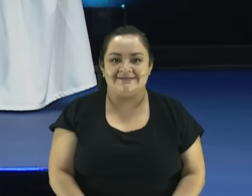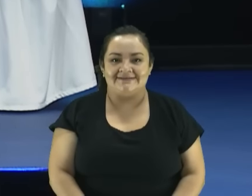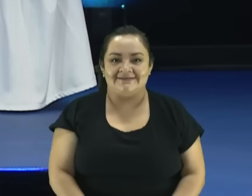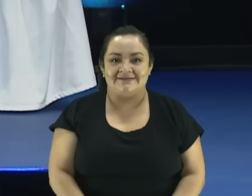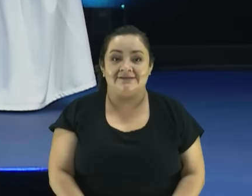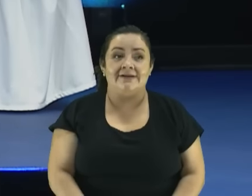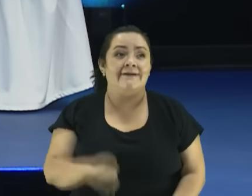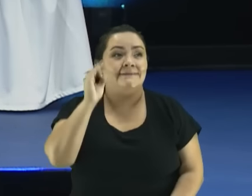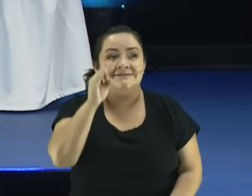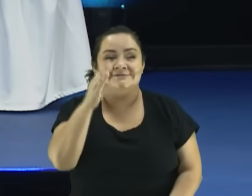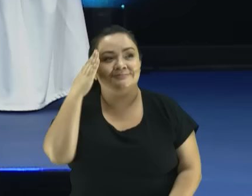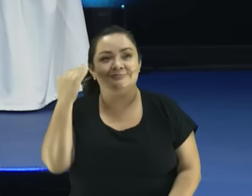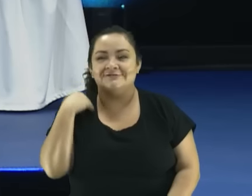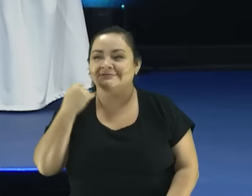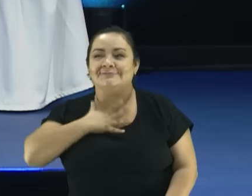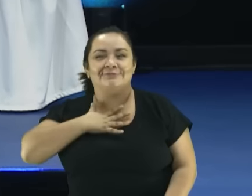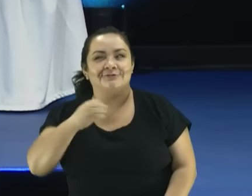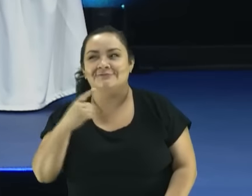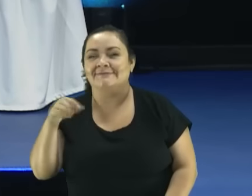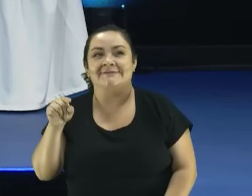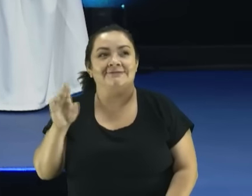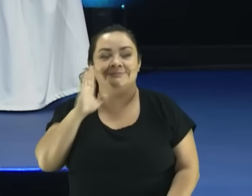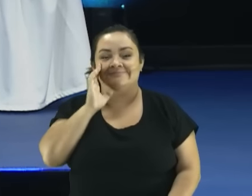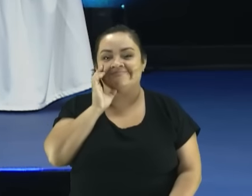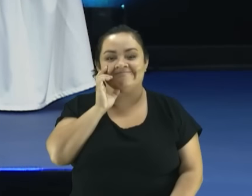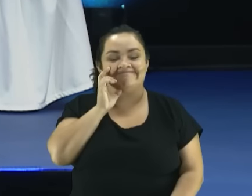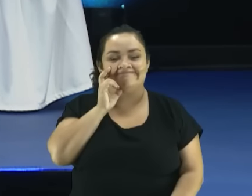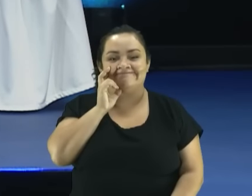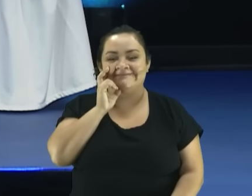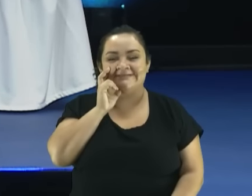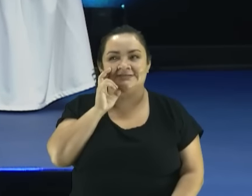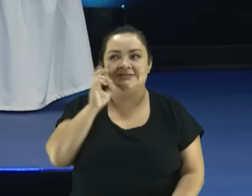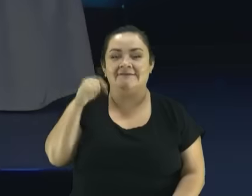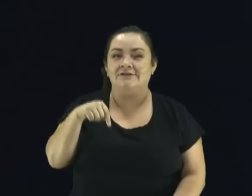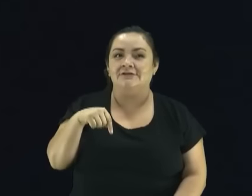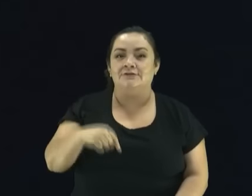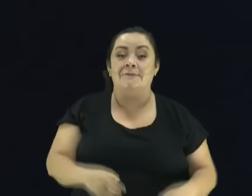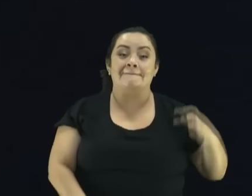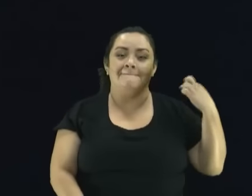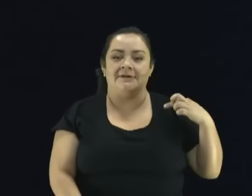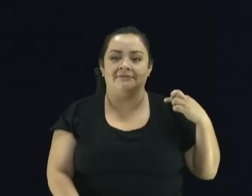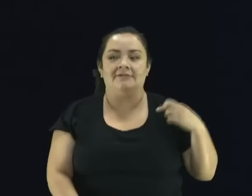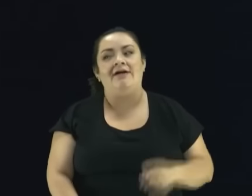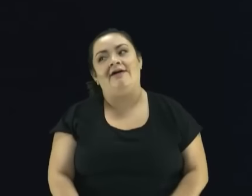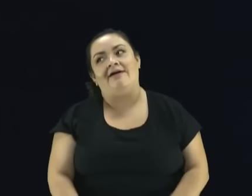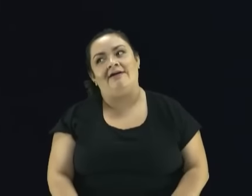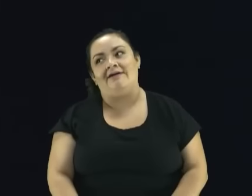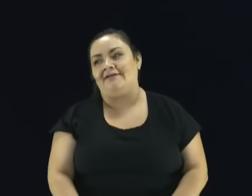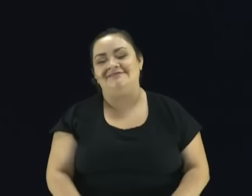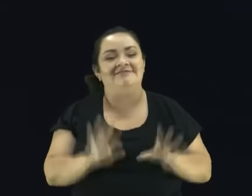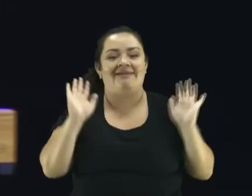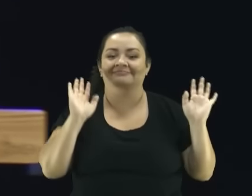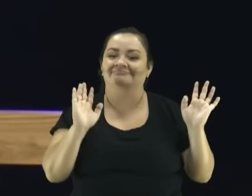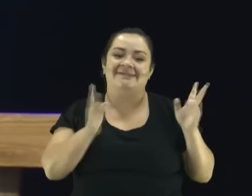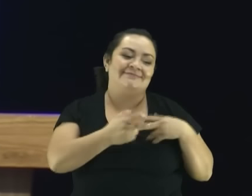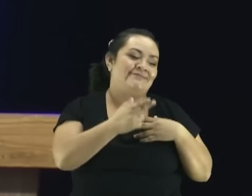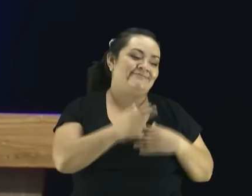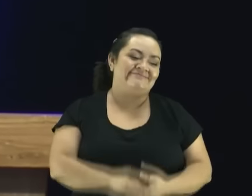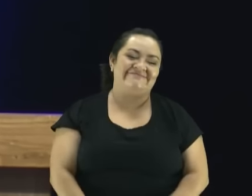pastor fíese que la muchacha que me gusta Pero ha venido un primo de Estados Unidos Ya te la bajó vamos a la